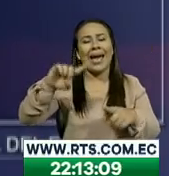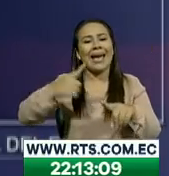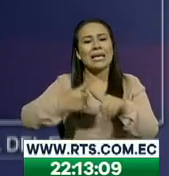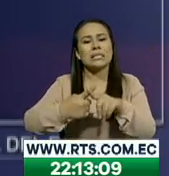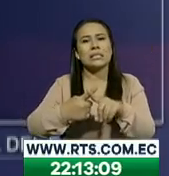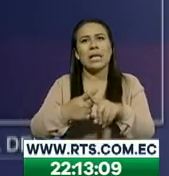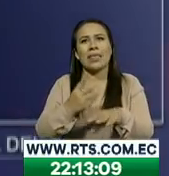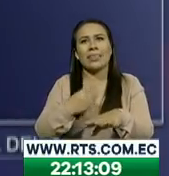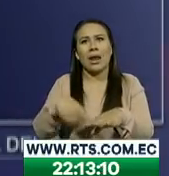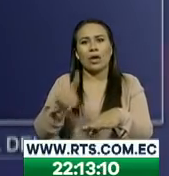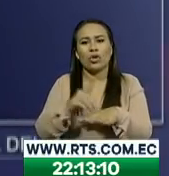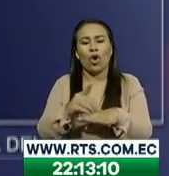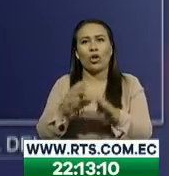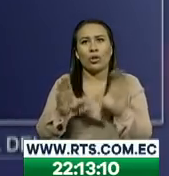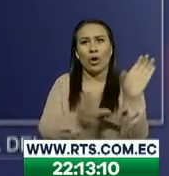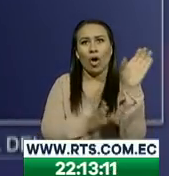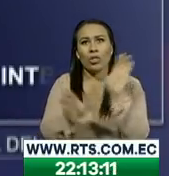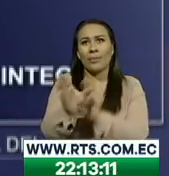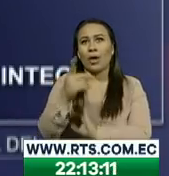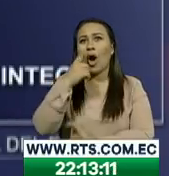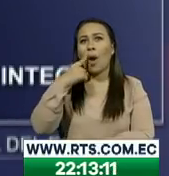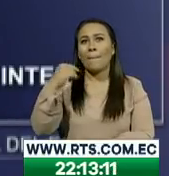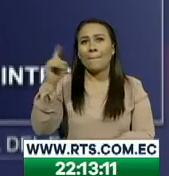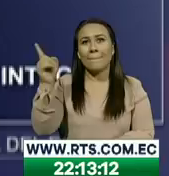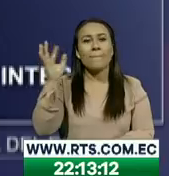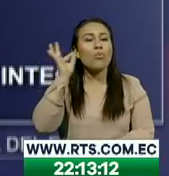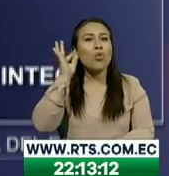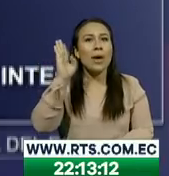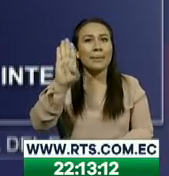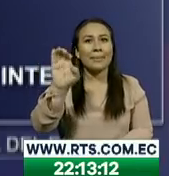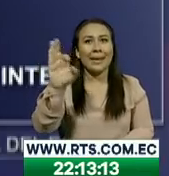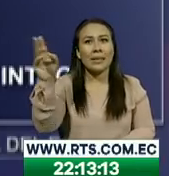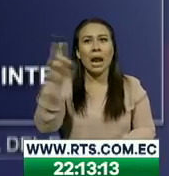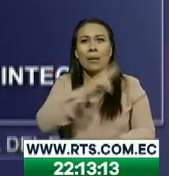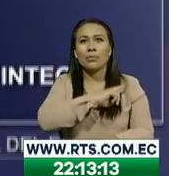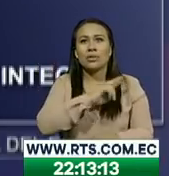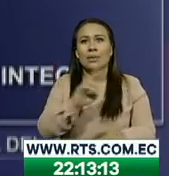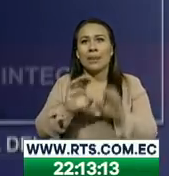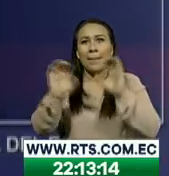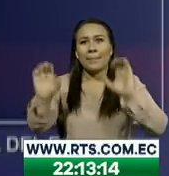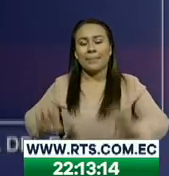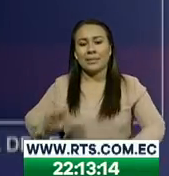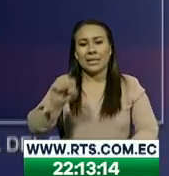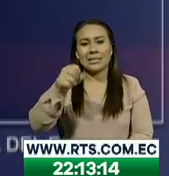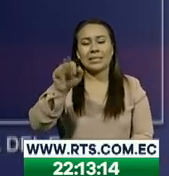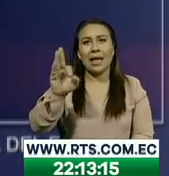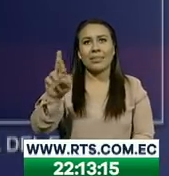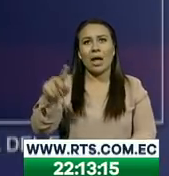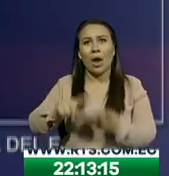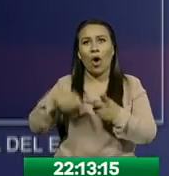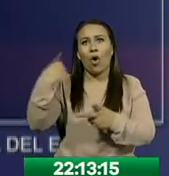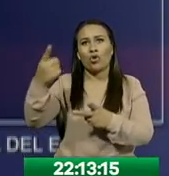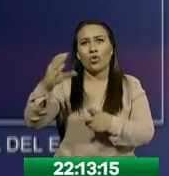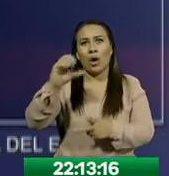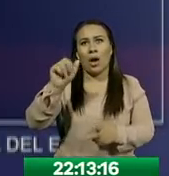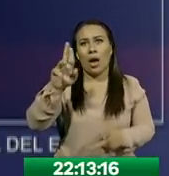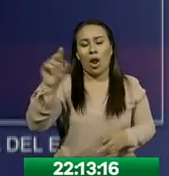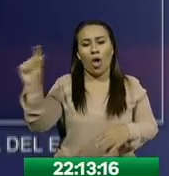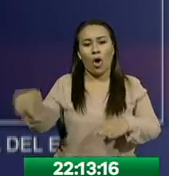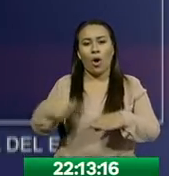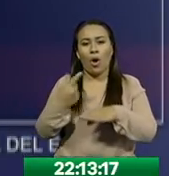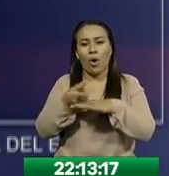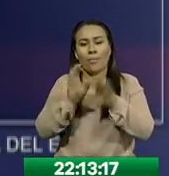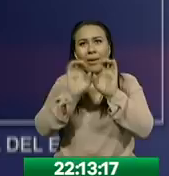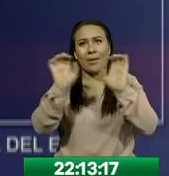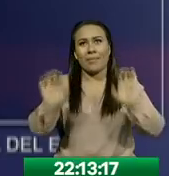director financiero, Beatriz Vivanco, representante legal de Satre Comunicación Integral, y Carlos Bravo Segovia, gerente de Gota Azul